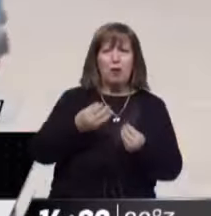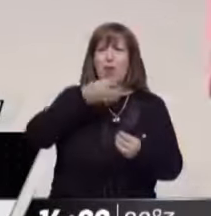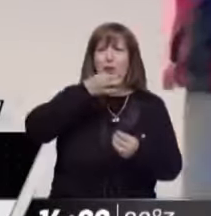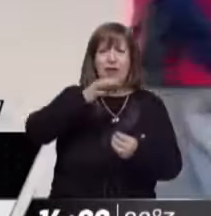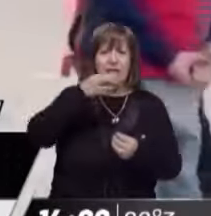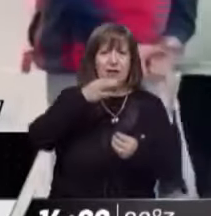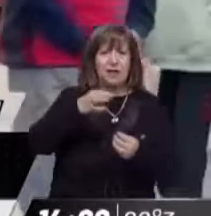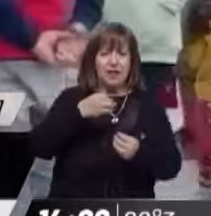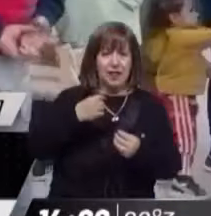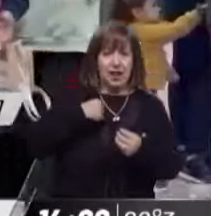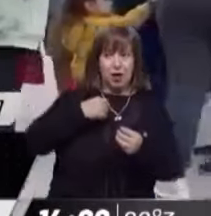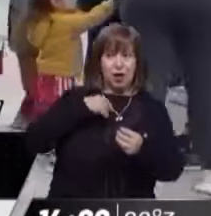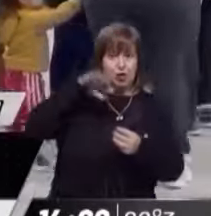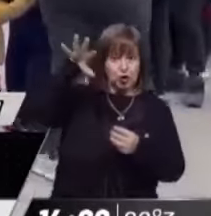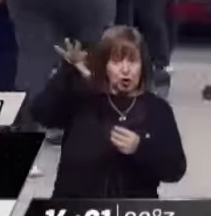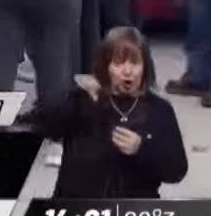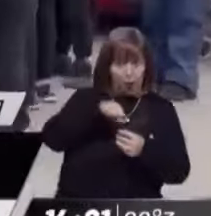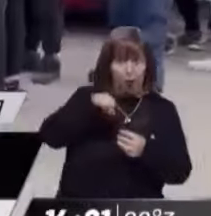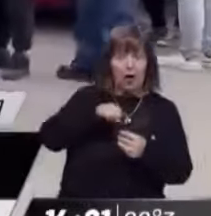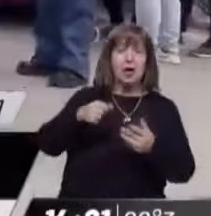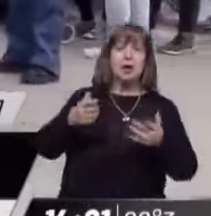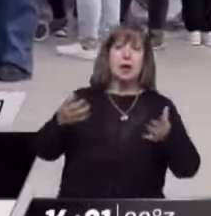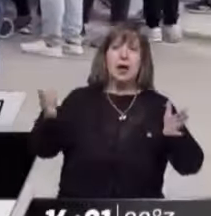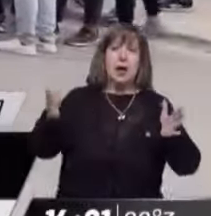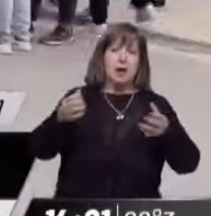la fuimos a buscar, firmamos nosotros